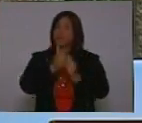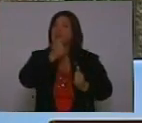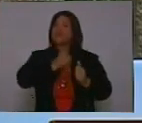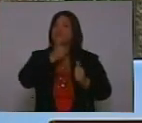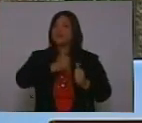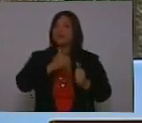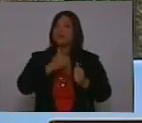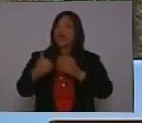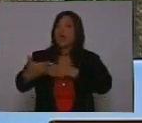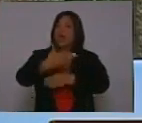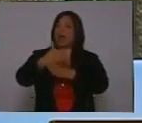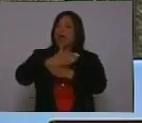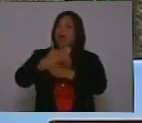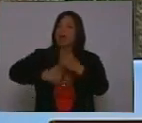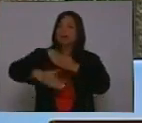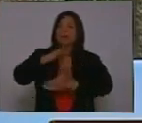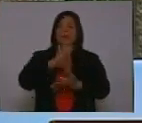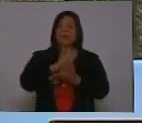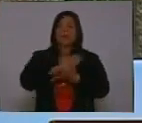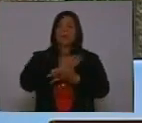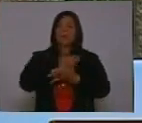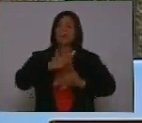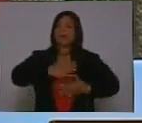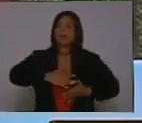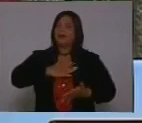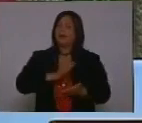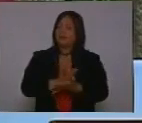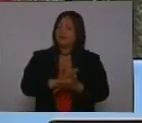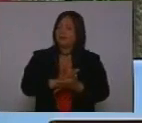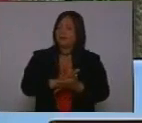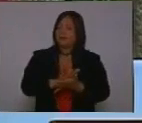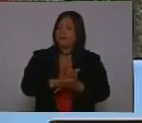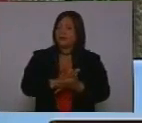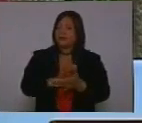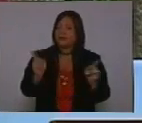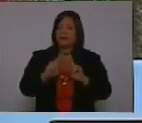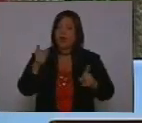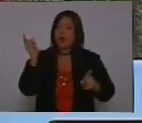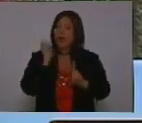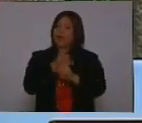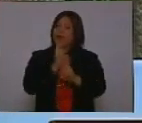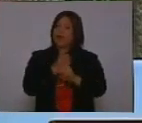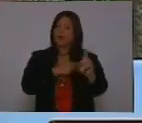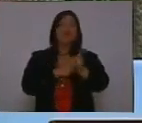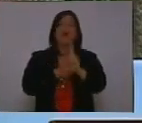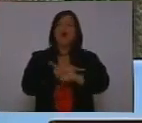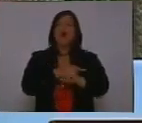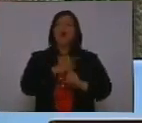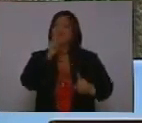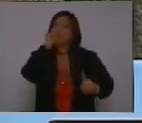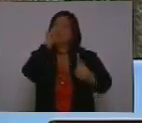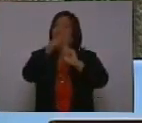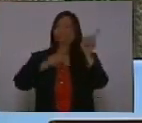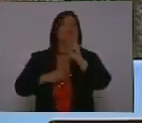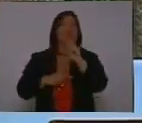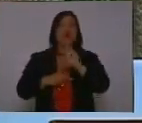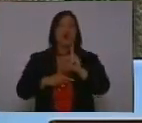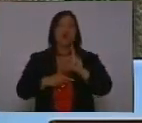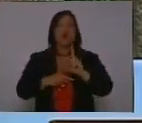y la convivencia pacífica. No se trata de castigar o ser